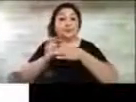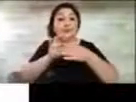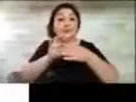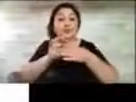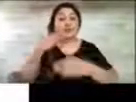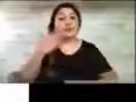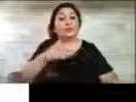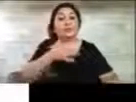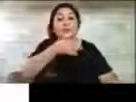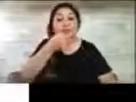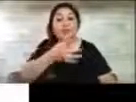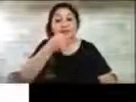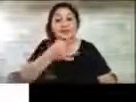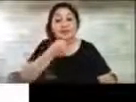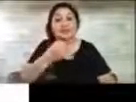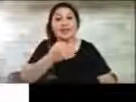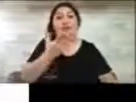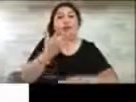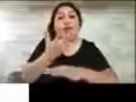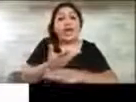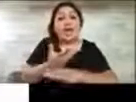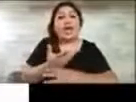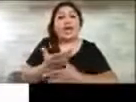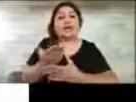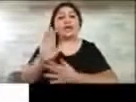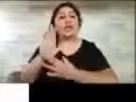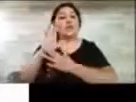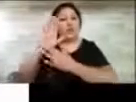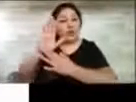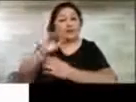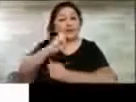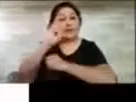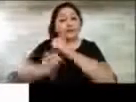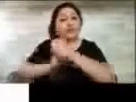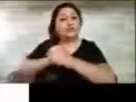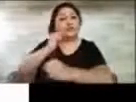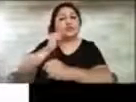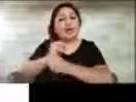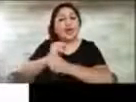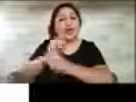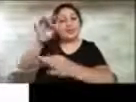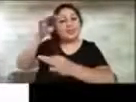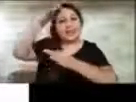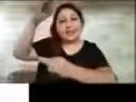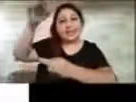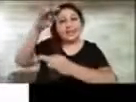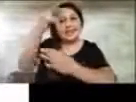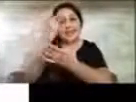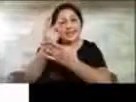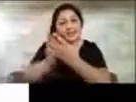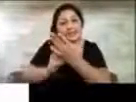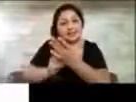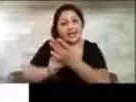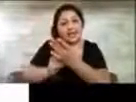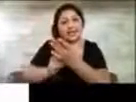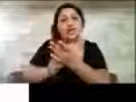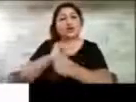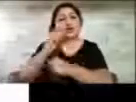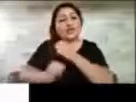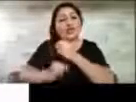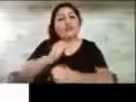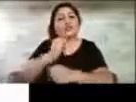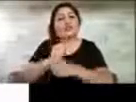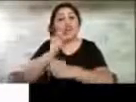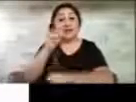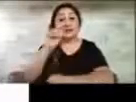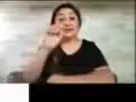que, claro, hay mucha referencia internacional, guías de diseño nacionales, incluso del Serviu, con especificaciones